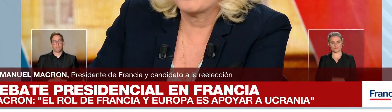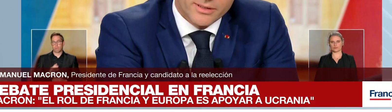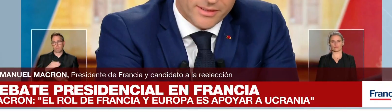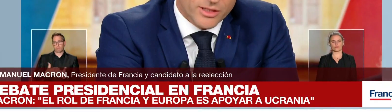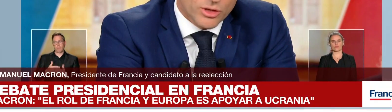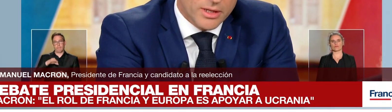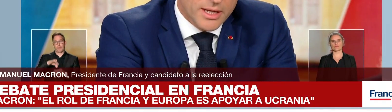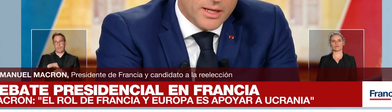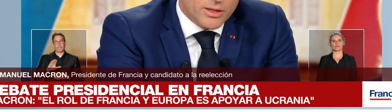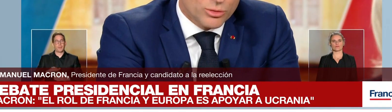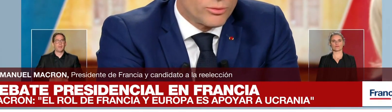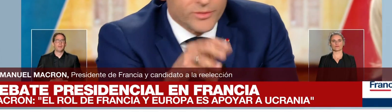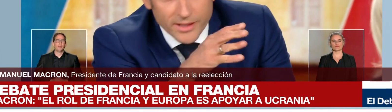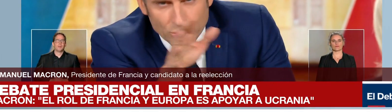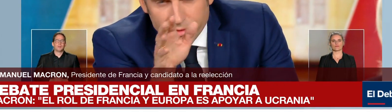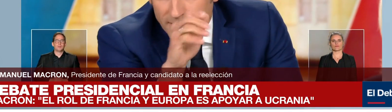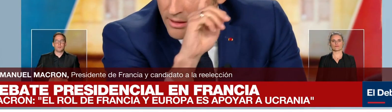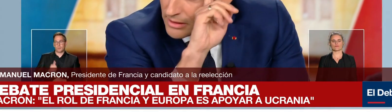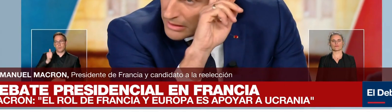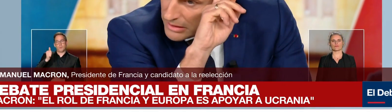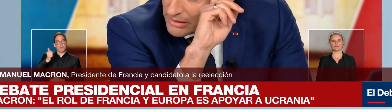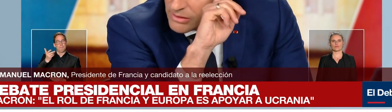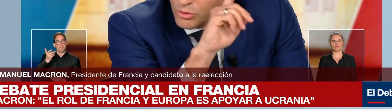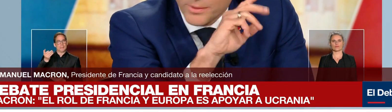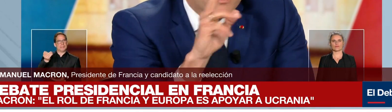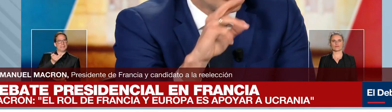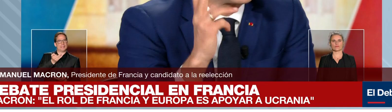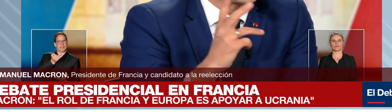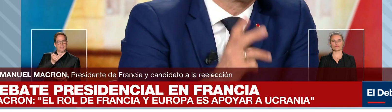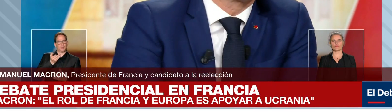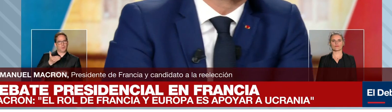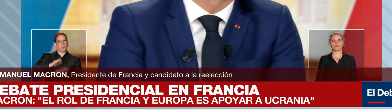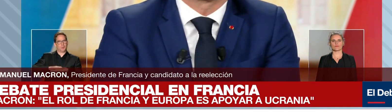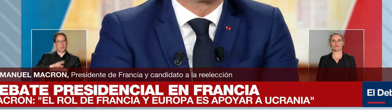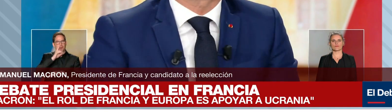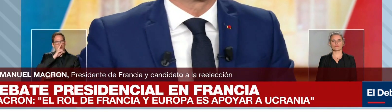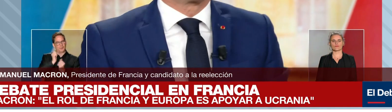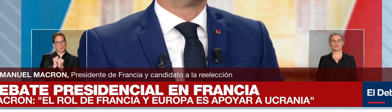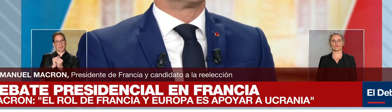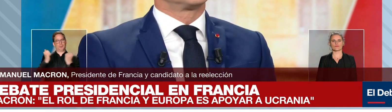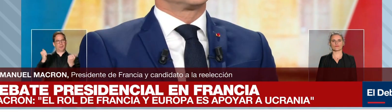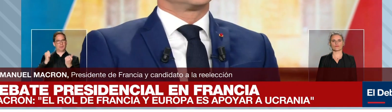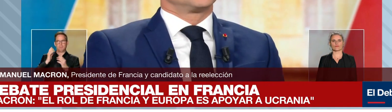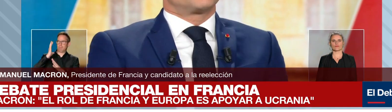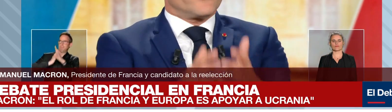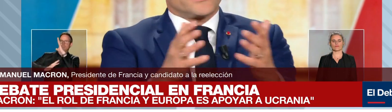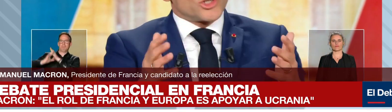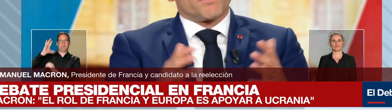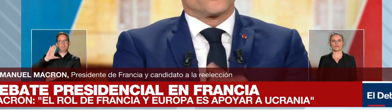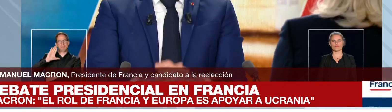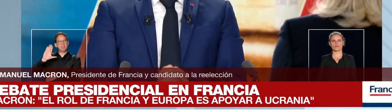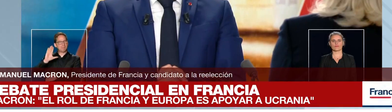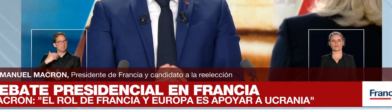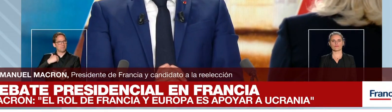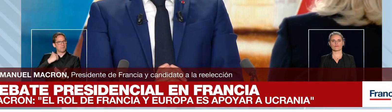Pen. Ahí están los votos. Y lo que usted acaba de decir es completamente lo contrario de